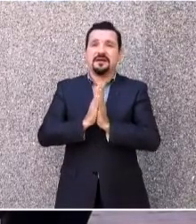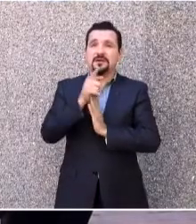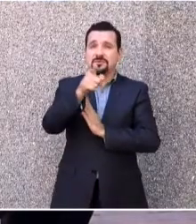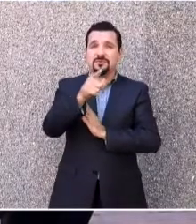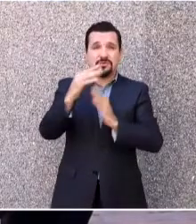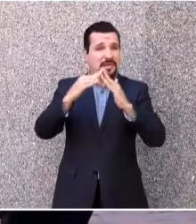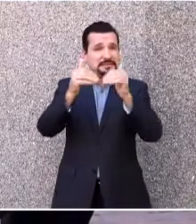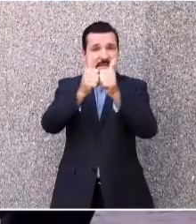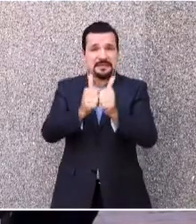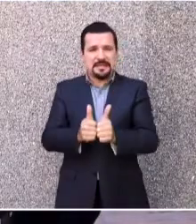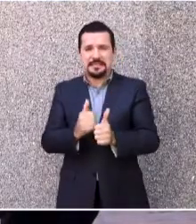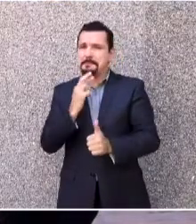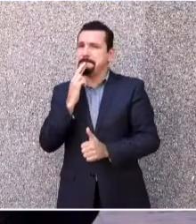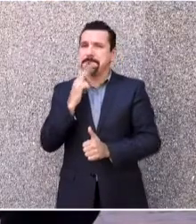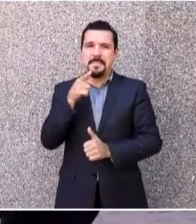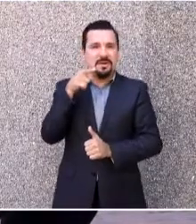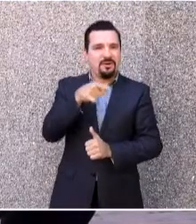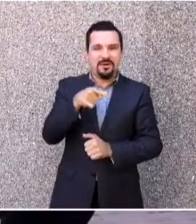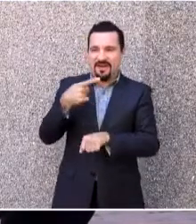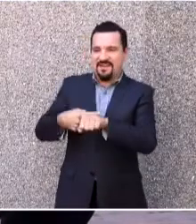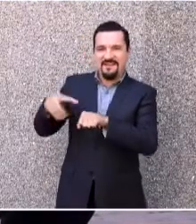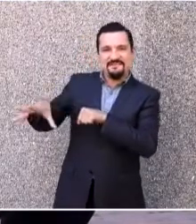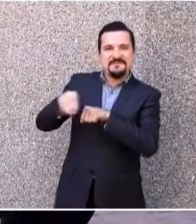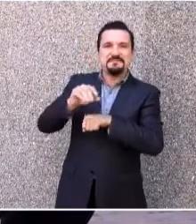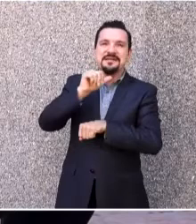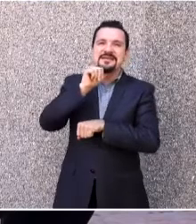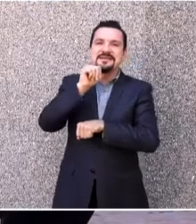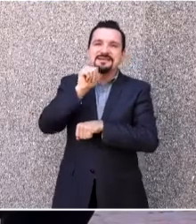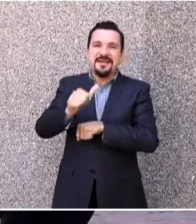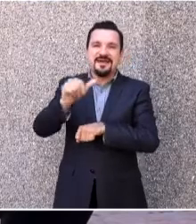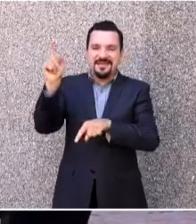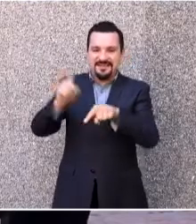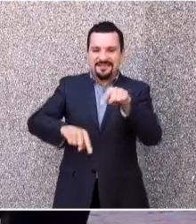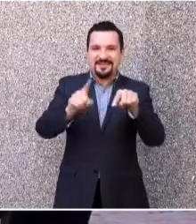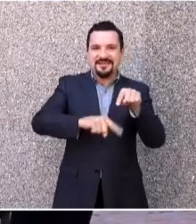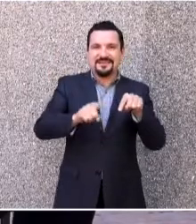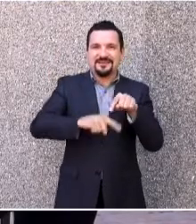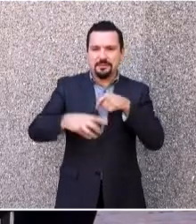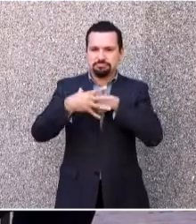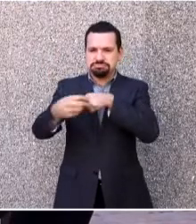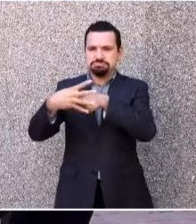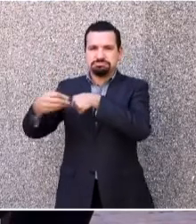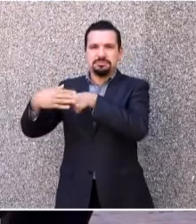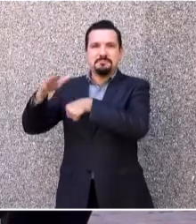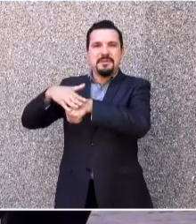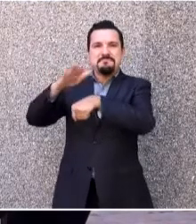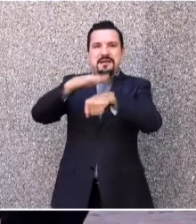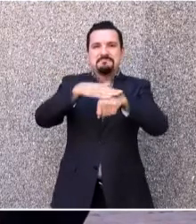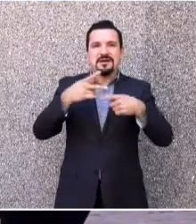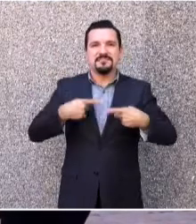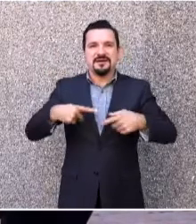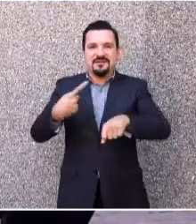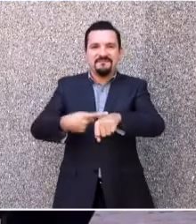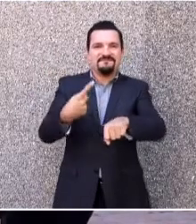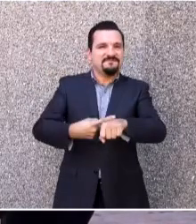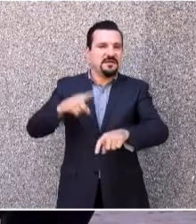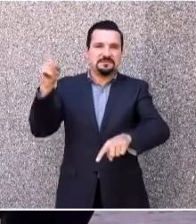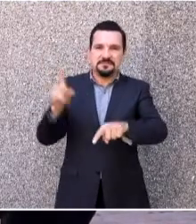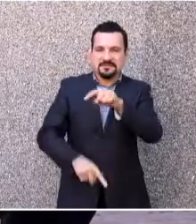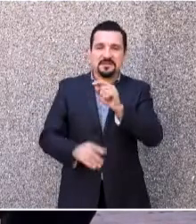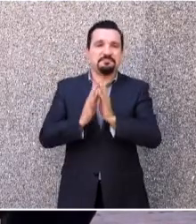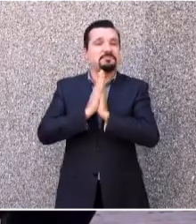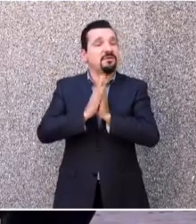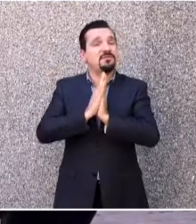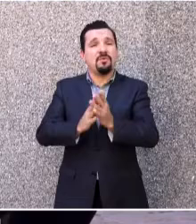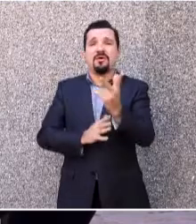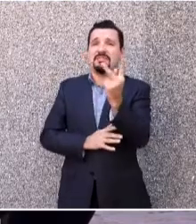mejor manera de poder mitigar que se prolifere el virus. Por favor, medios